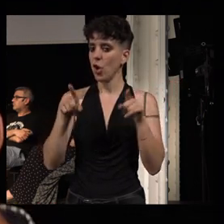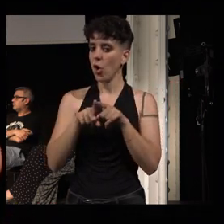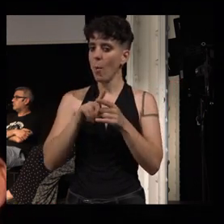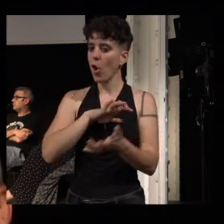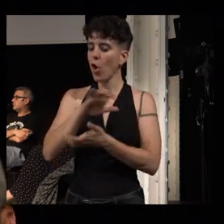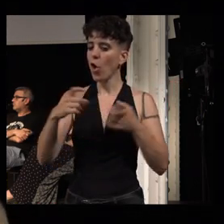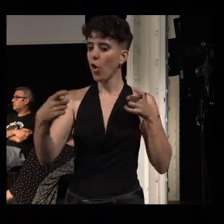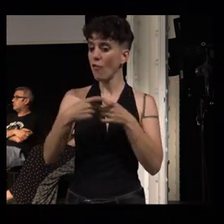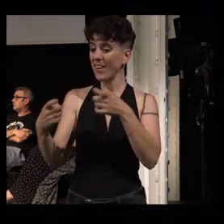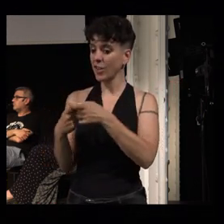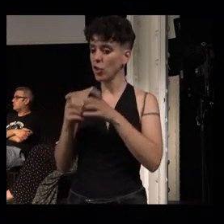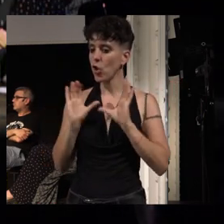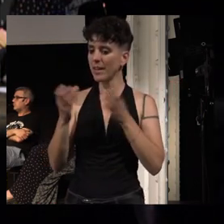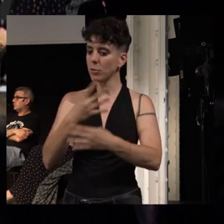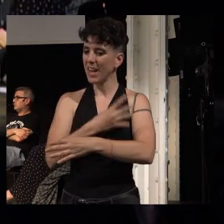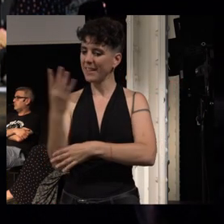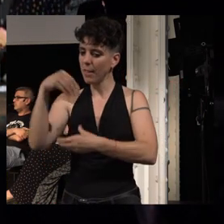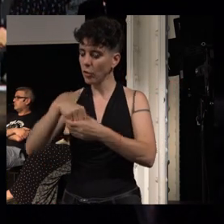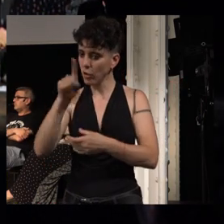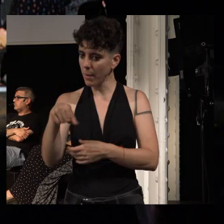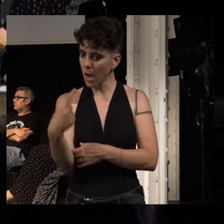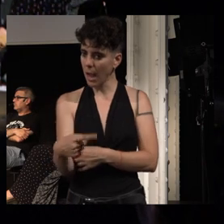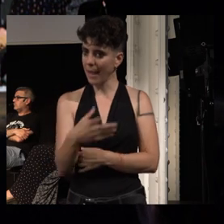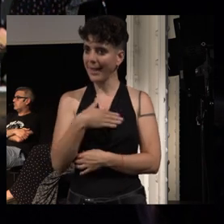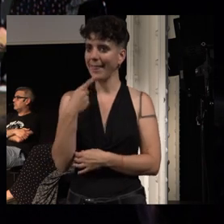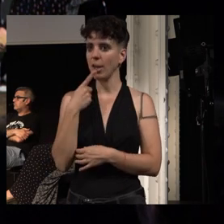en los colectivos LGTB. Es decir, no por ponernos una camiseta